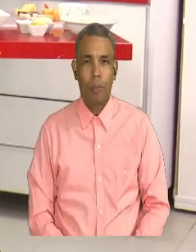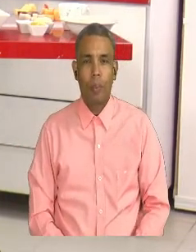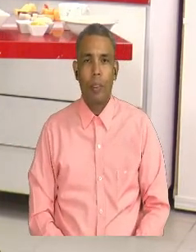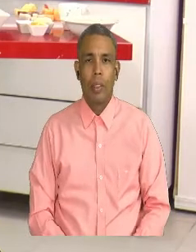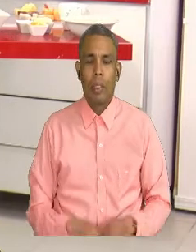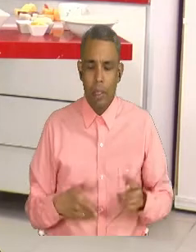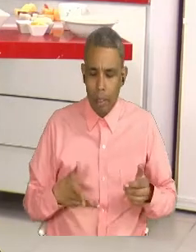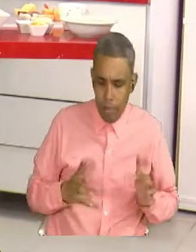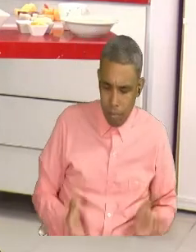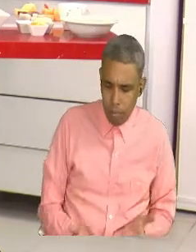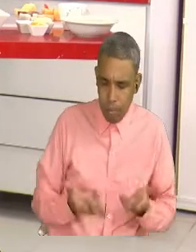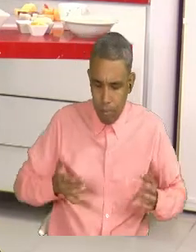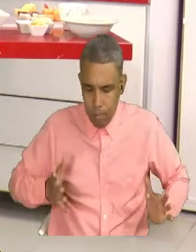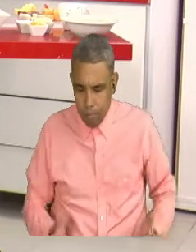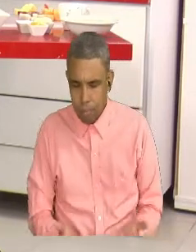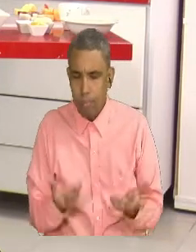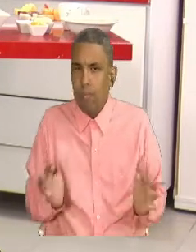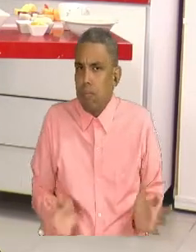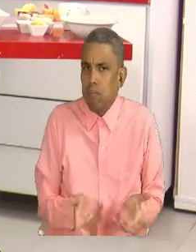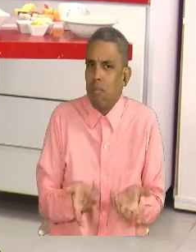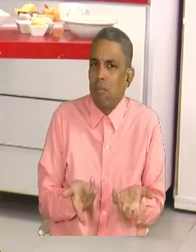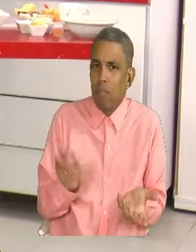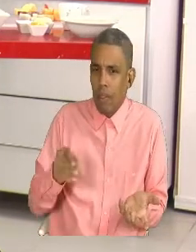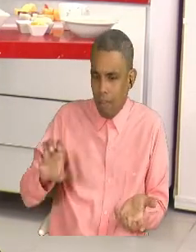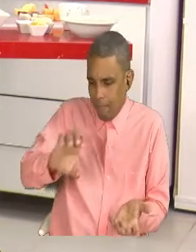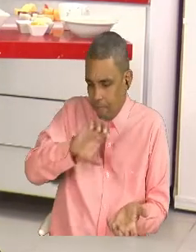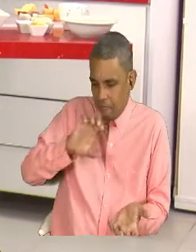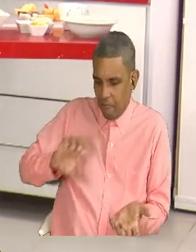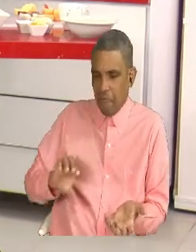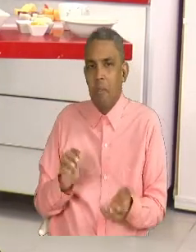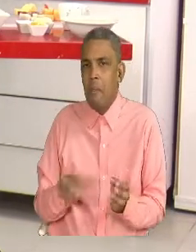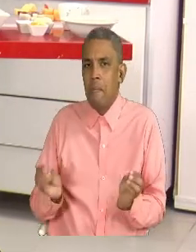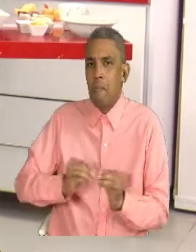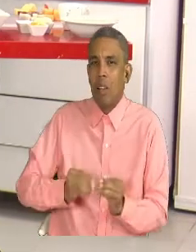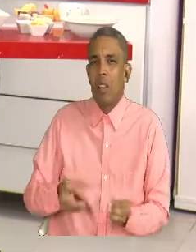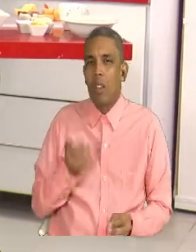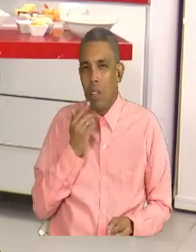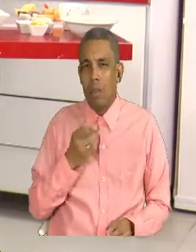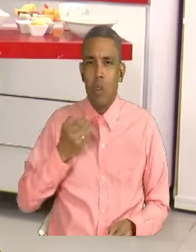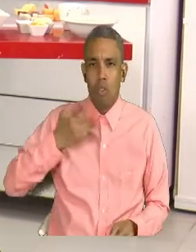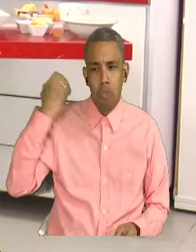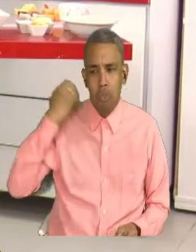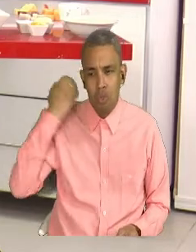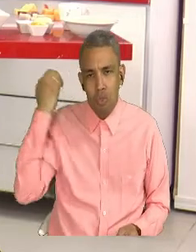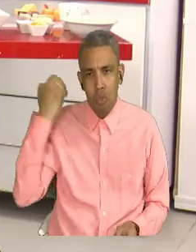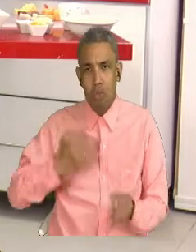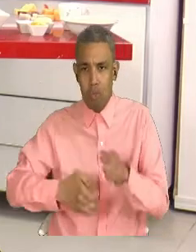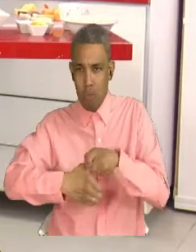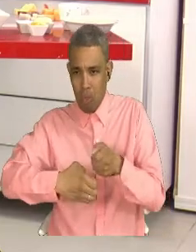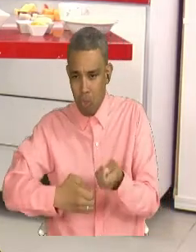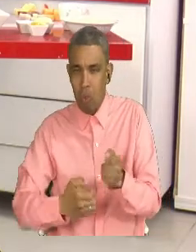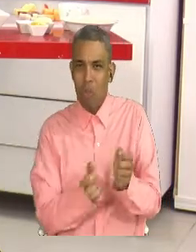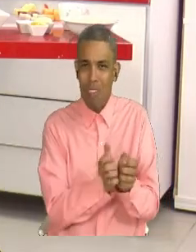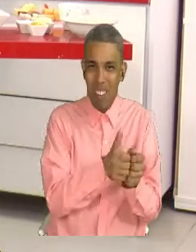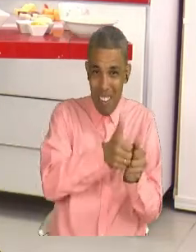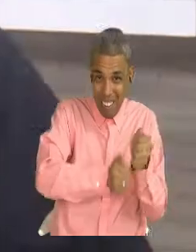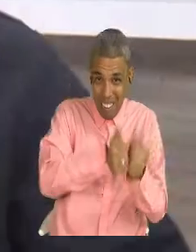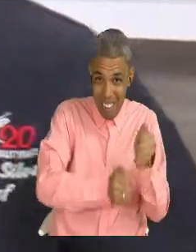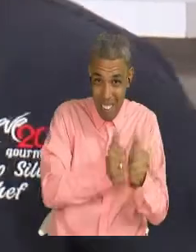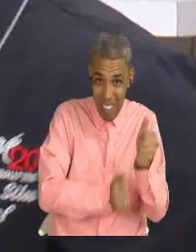el aderezo va a ser una mezcla de yogur light, con crema de leche, queso cremosino, mostaza y hierbabuena. Es algo